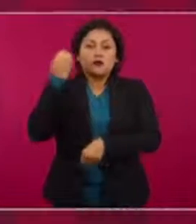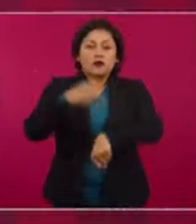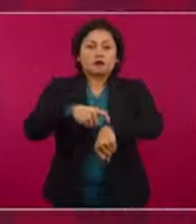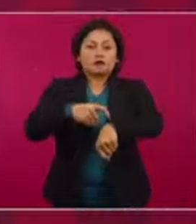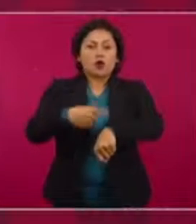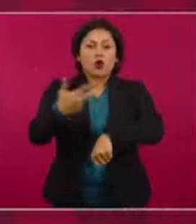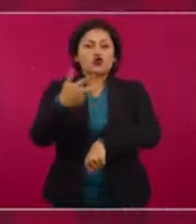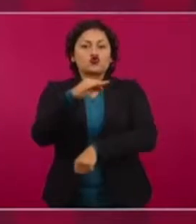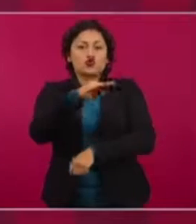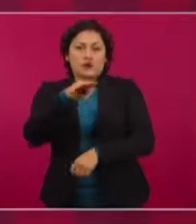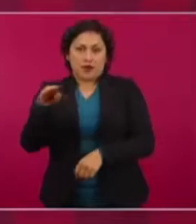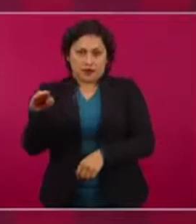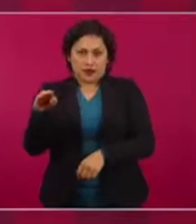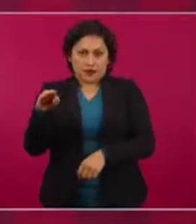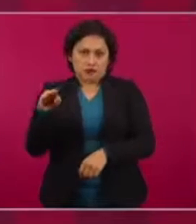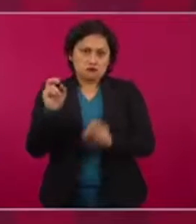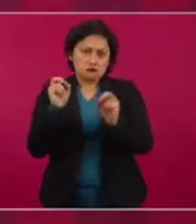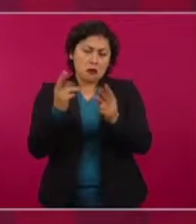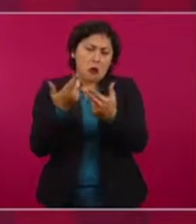1:10